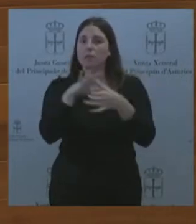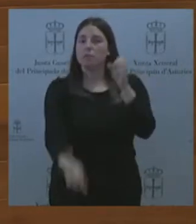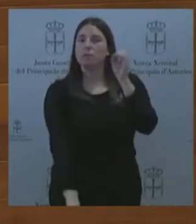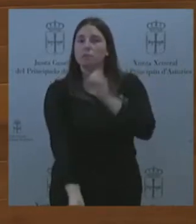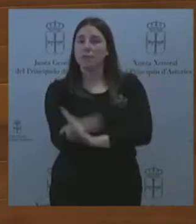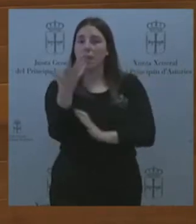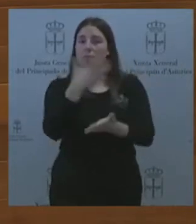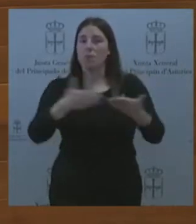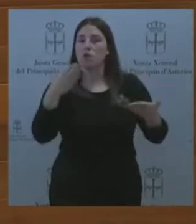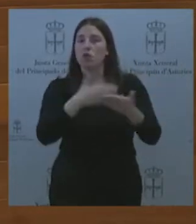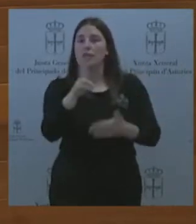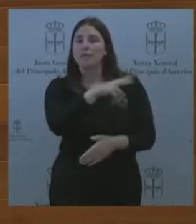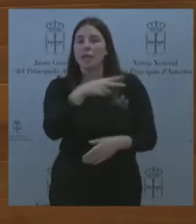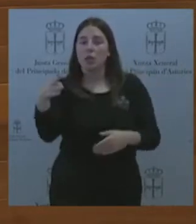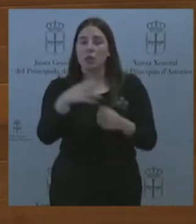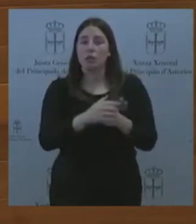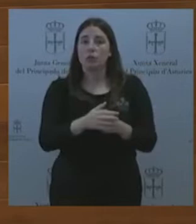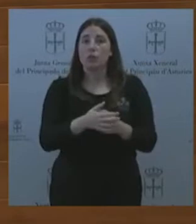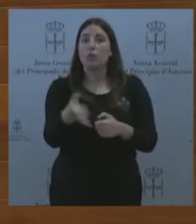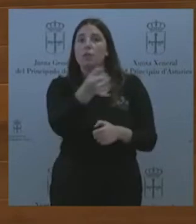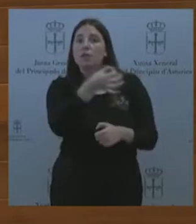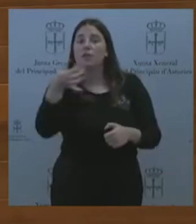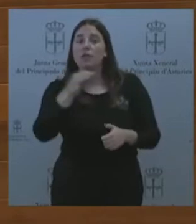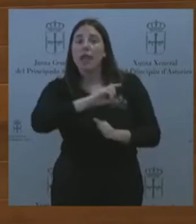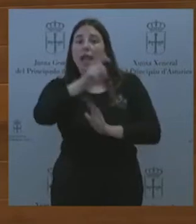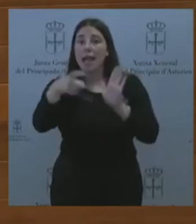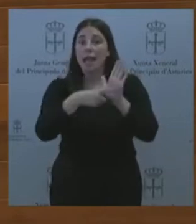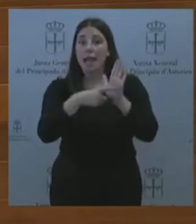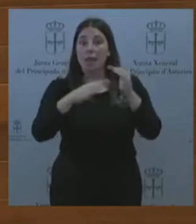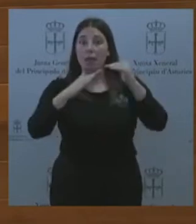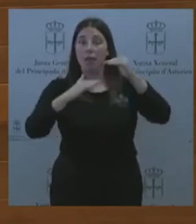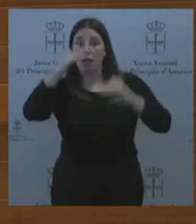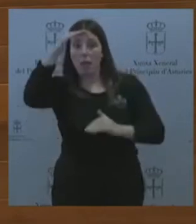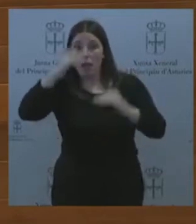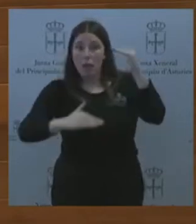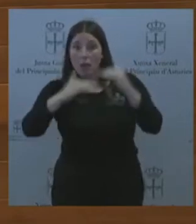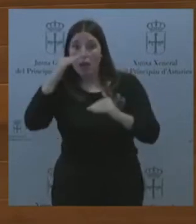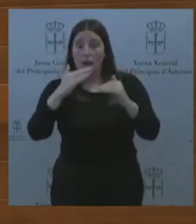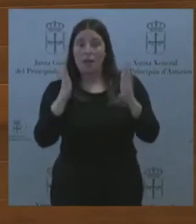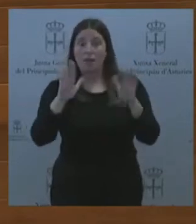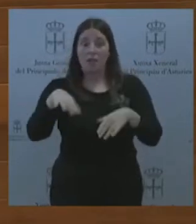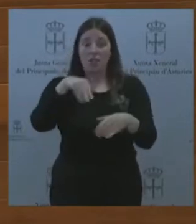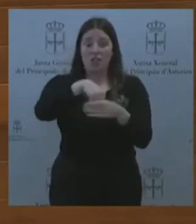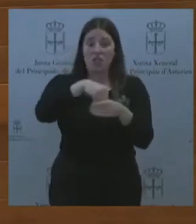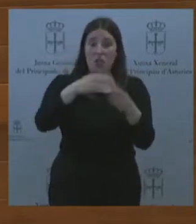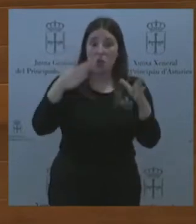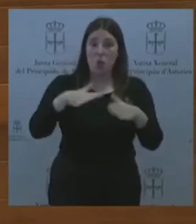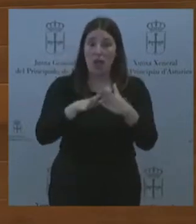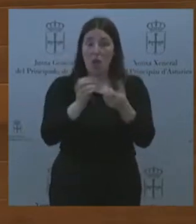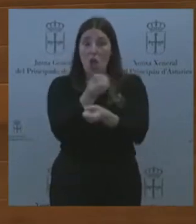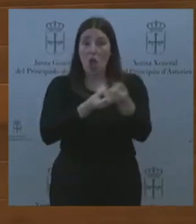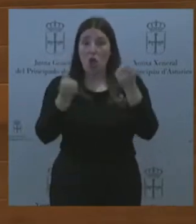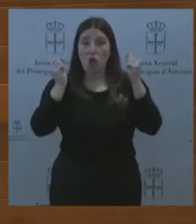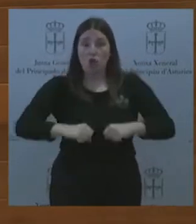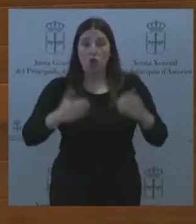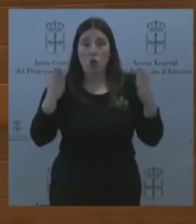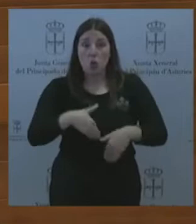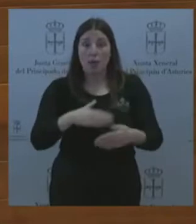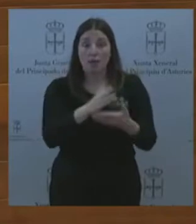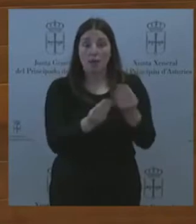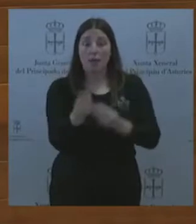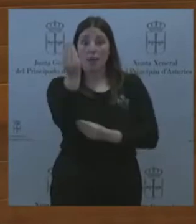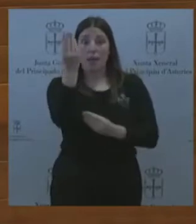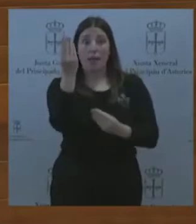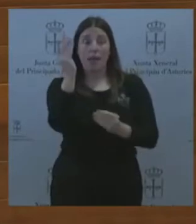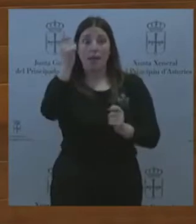una ley tan desequilibrada, parcial y carente de consenso no llegase a ver la luz, y ahí es donde de nuevo echamos de menos que el